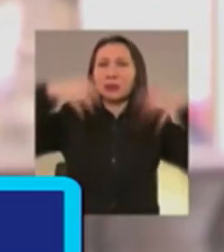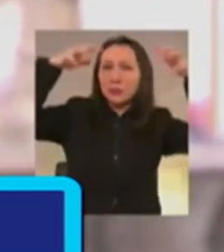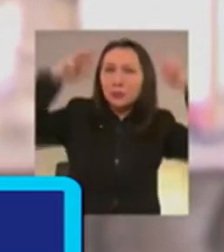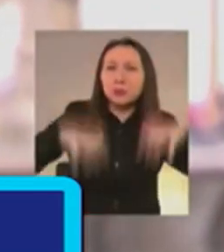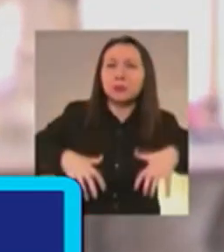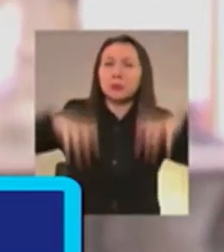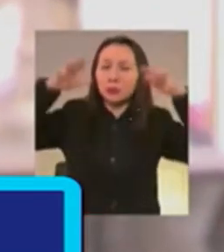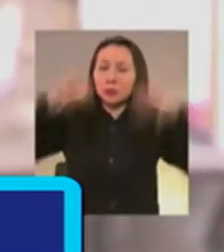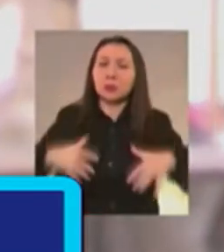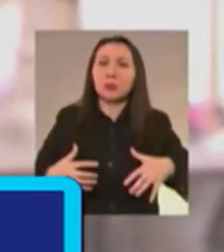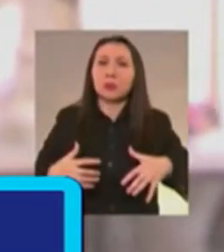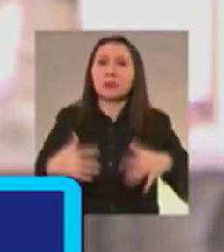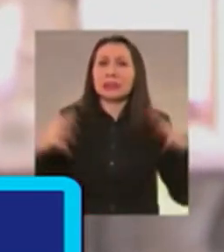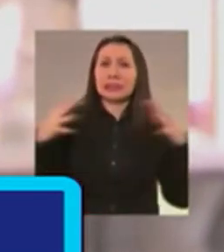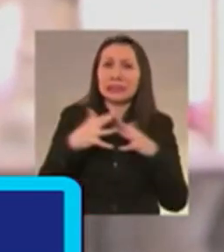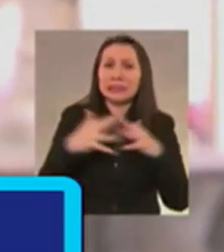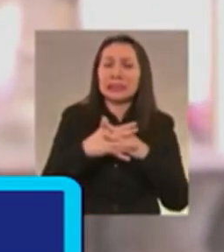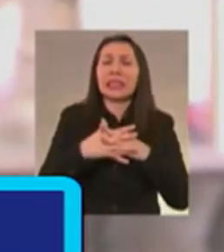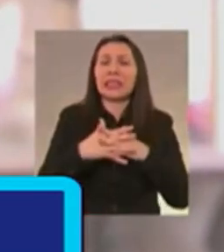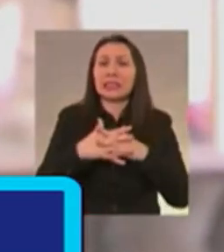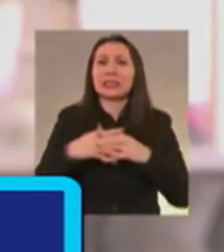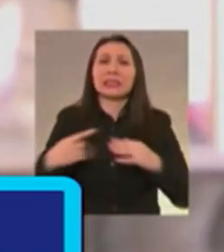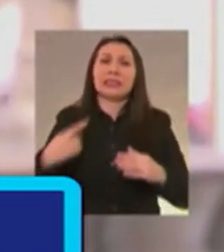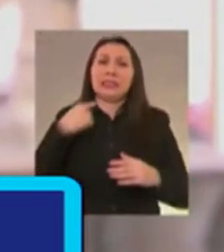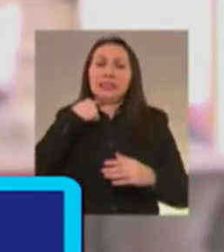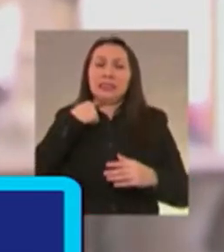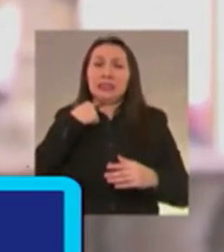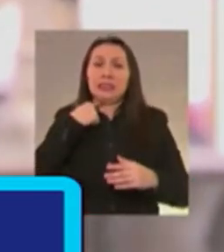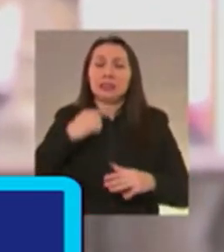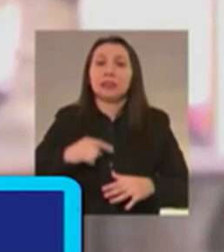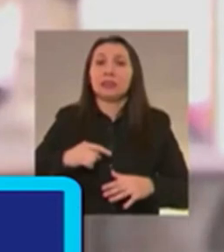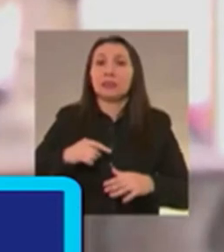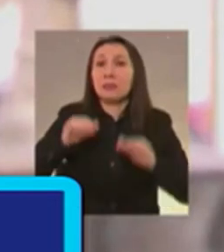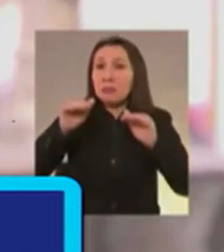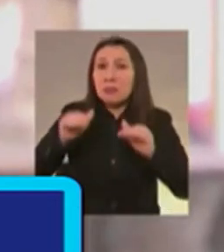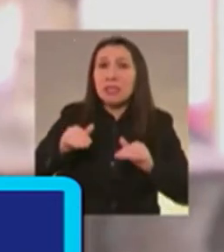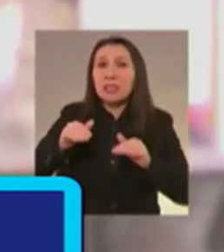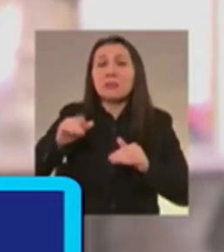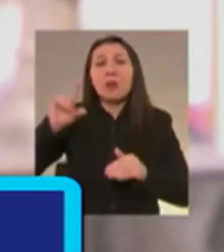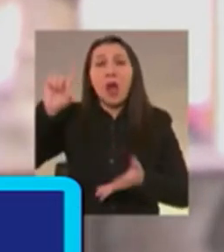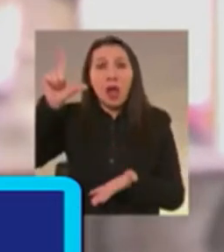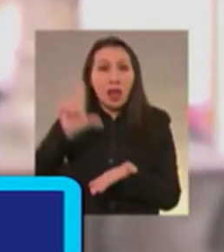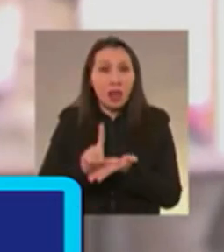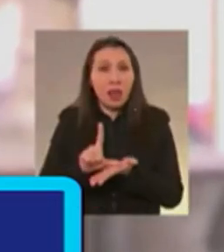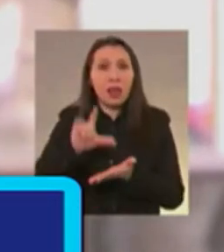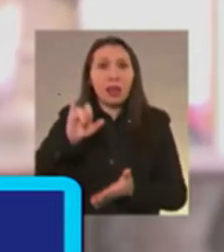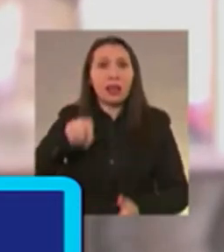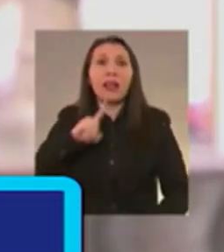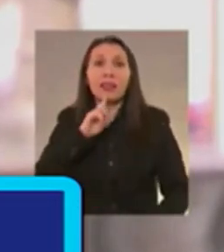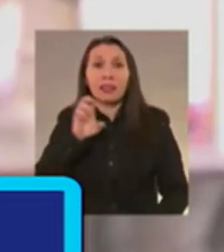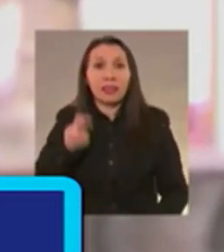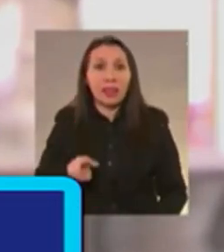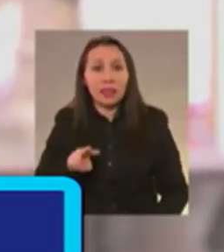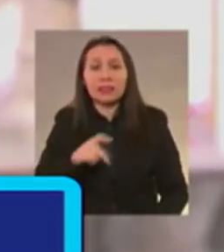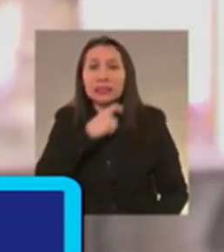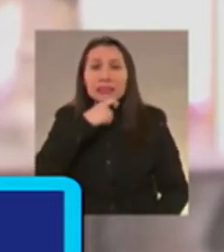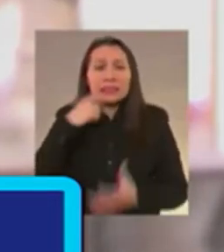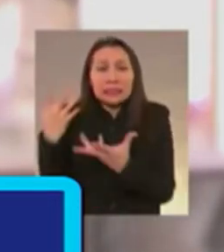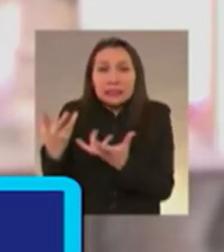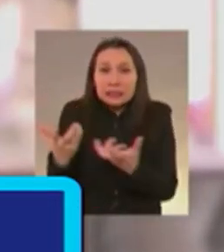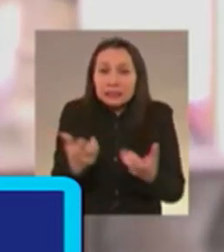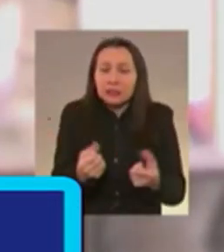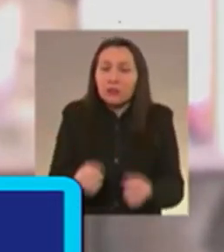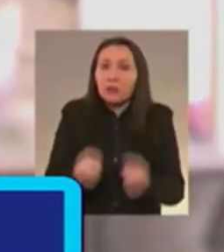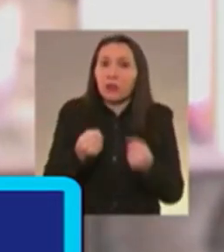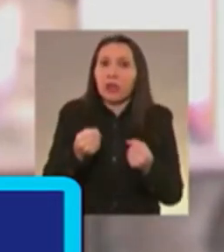Gabriel Boric. Ahí lo tiene, en la balanza está en vivo desde el Palacio de la Moneda. Están transmitiendo en esta transmisión en vivo. Nos